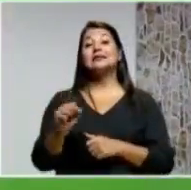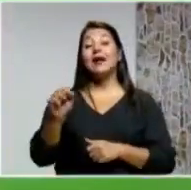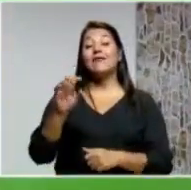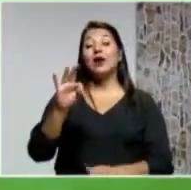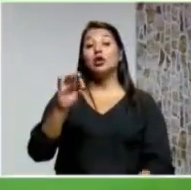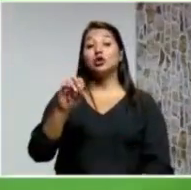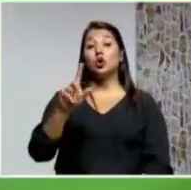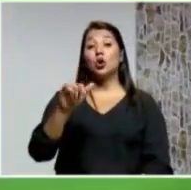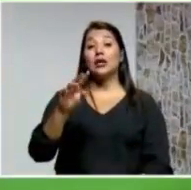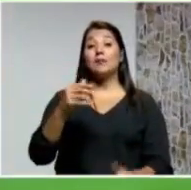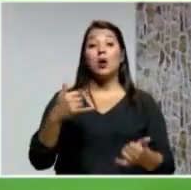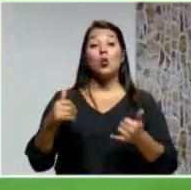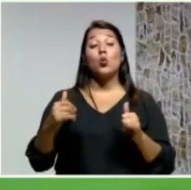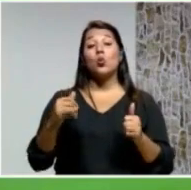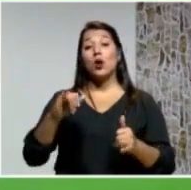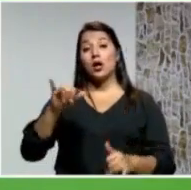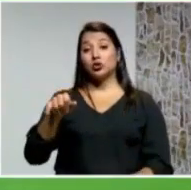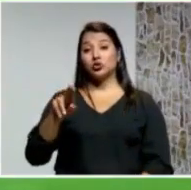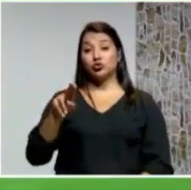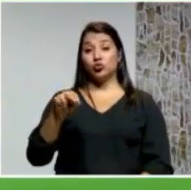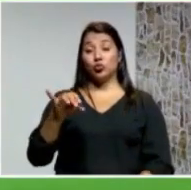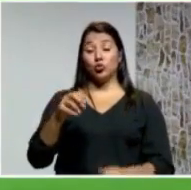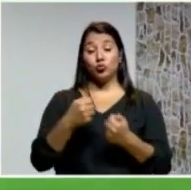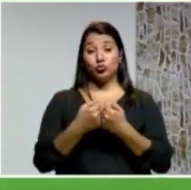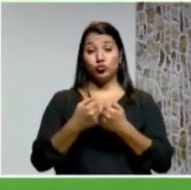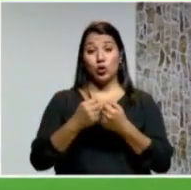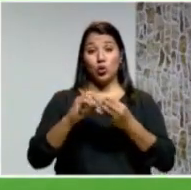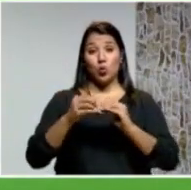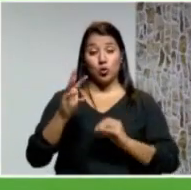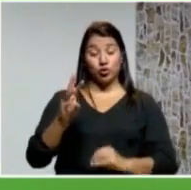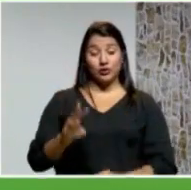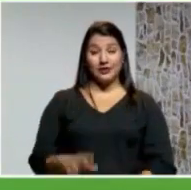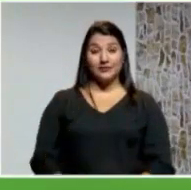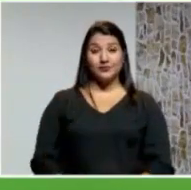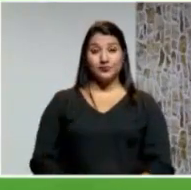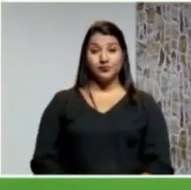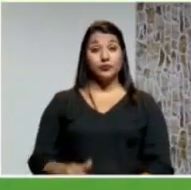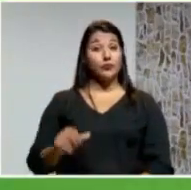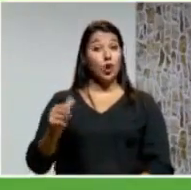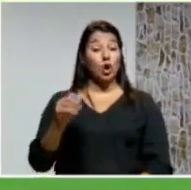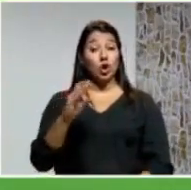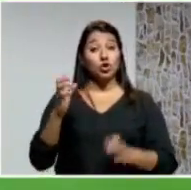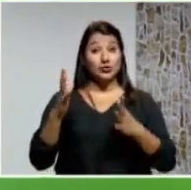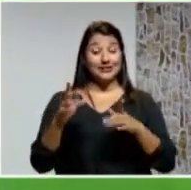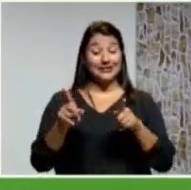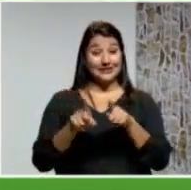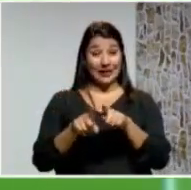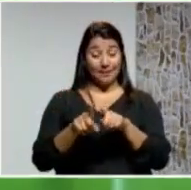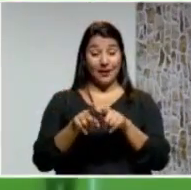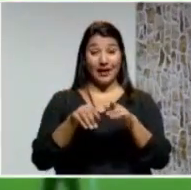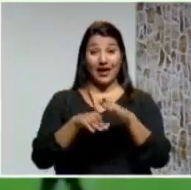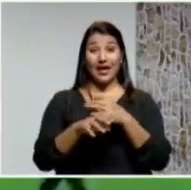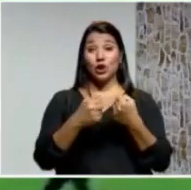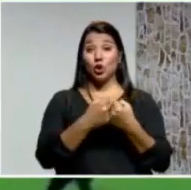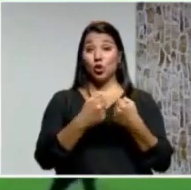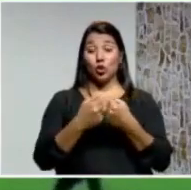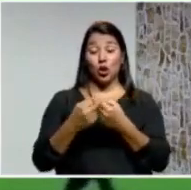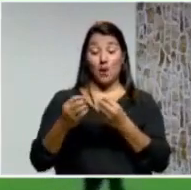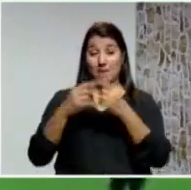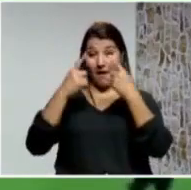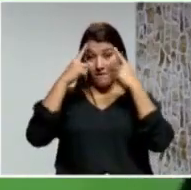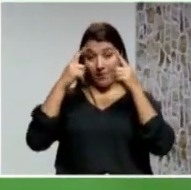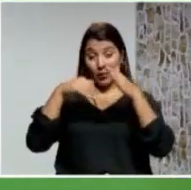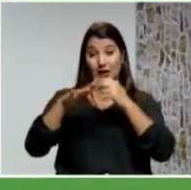Tolima recibirá a Junior por la fecha 6 de la Liga Colombiana. Otro tico que mantuvo acción en uno de los torneos más prestigiosos